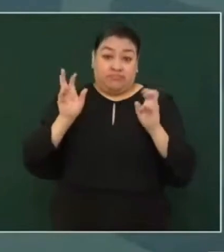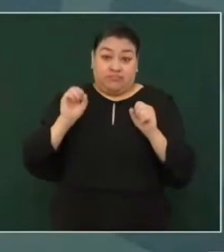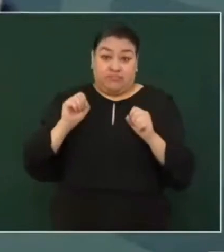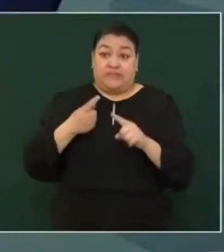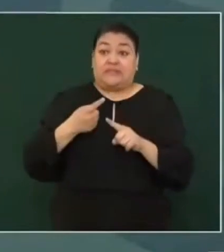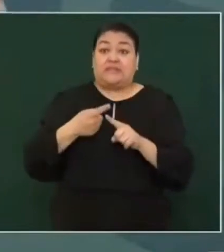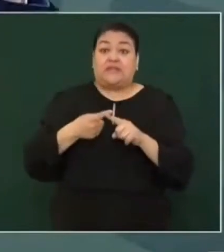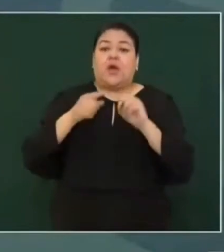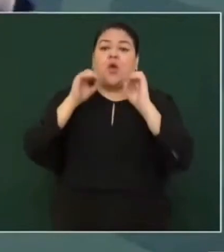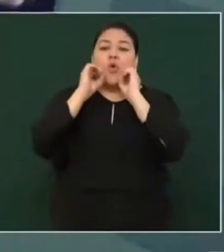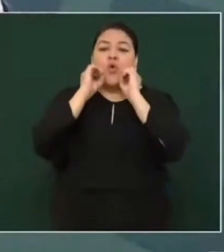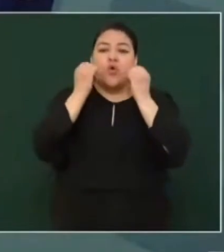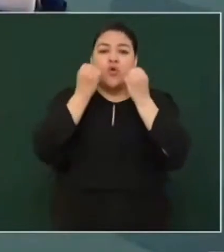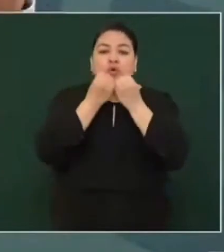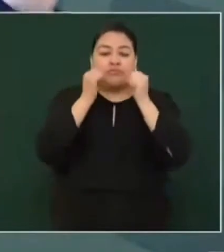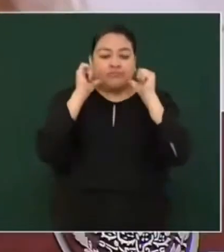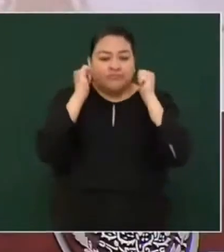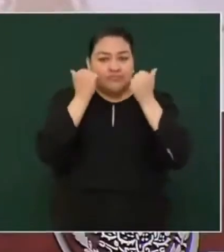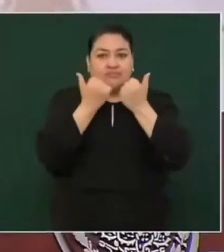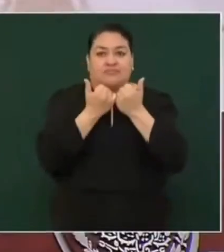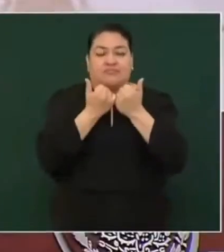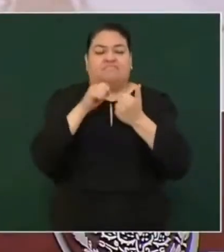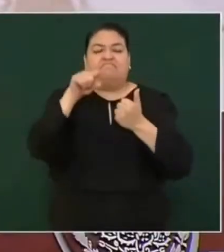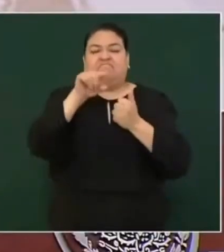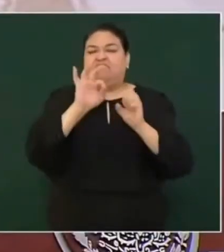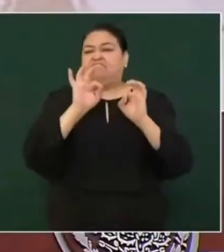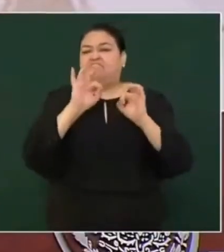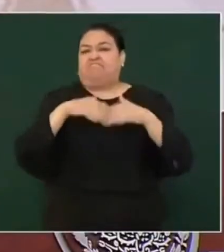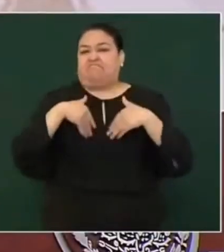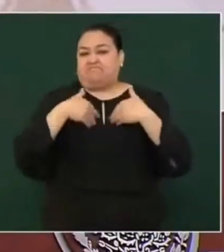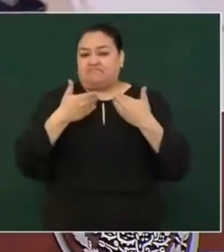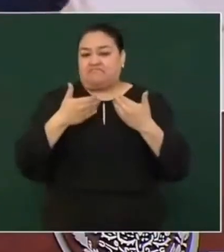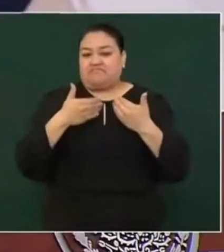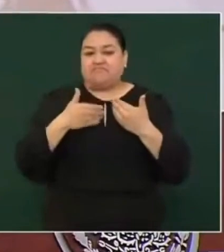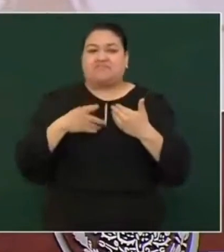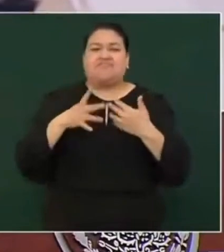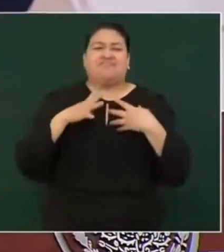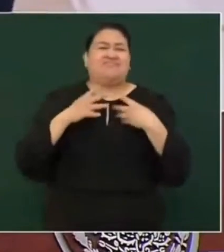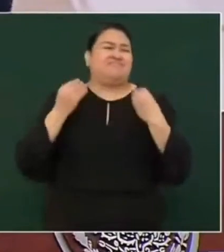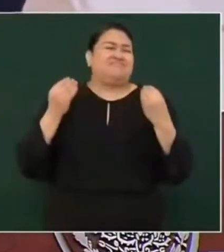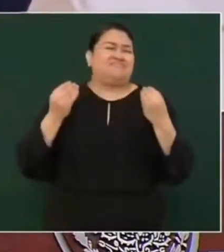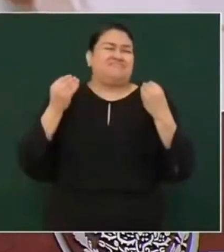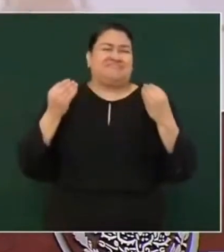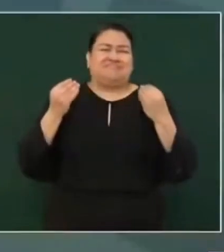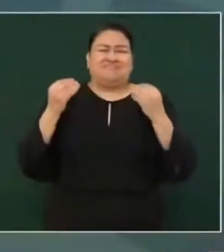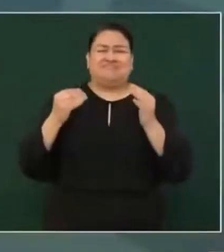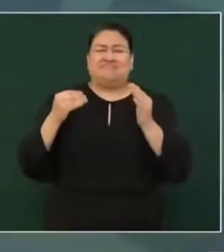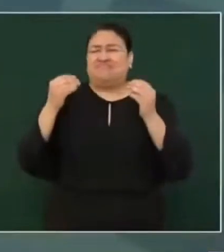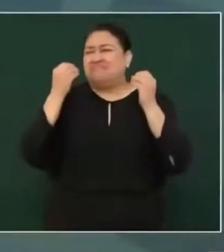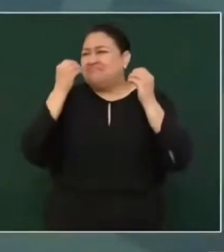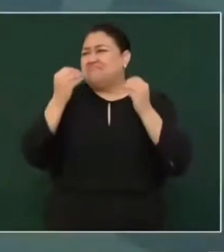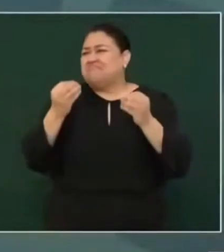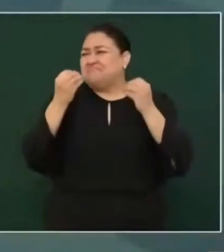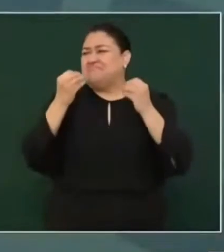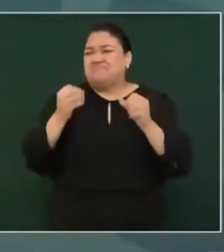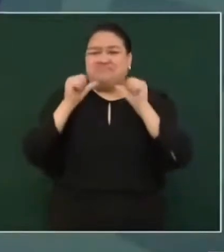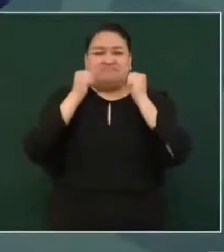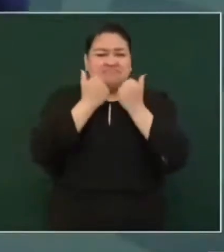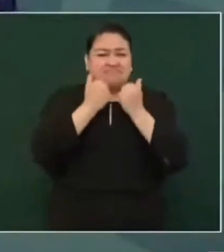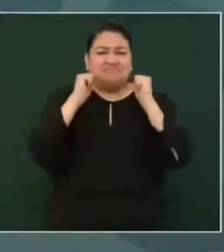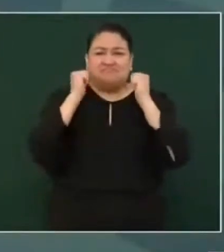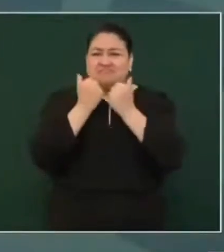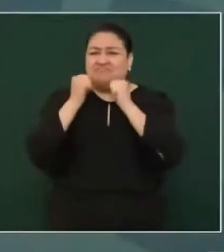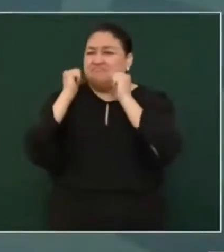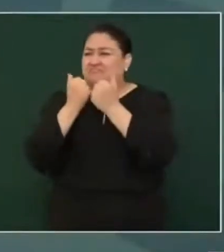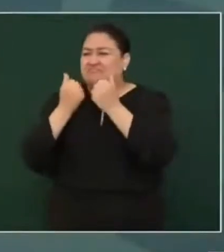son las organizaciones no gubernamentales. Y hay cientos, miles que se